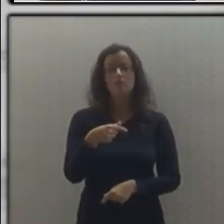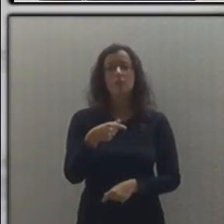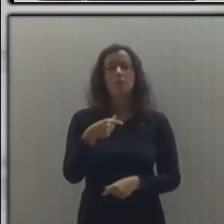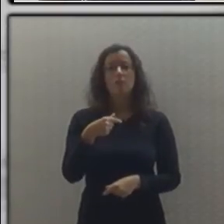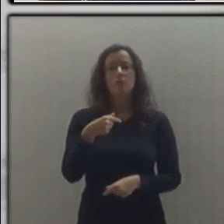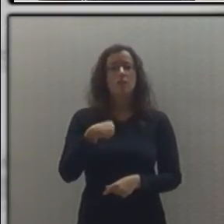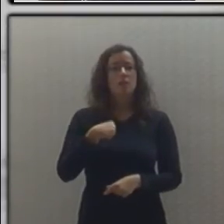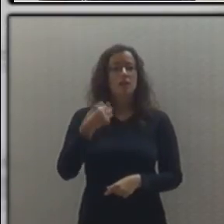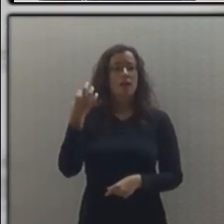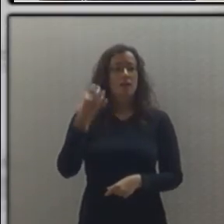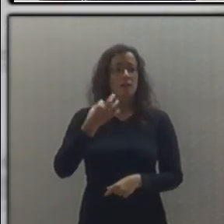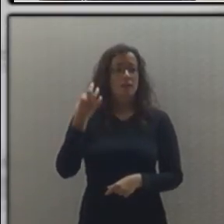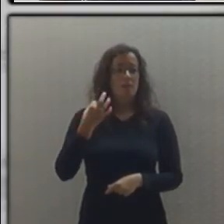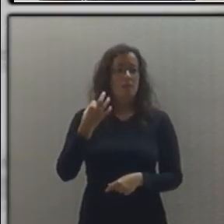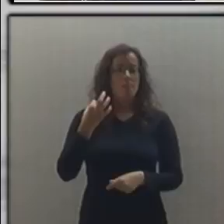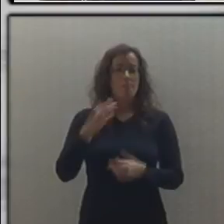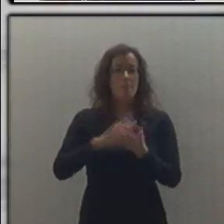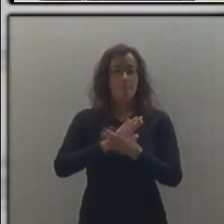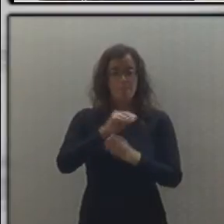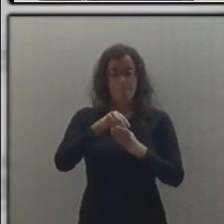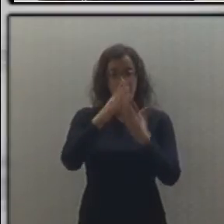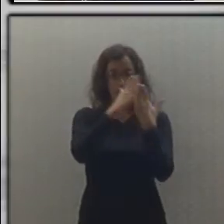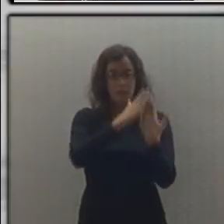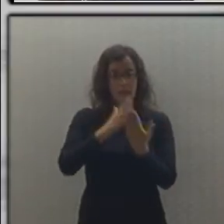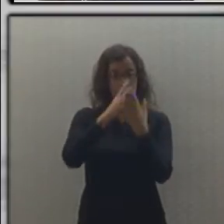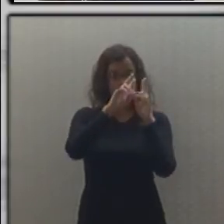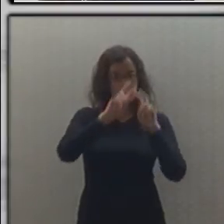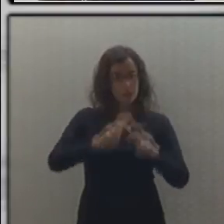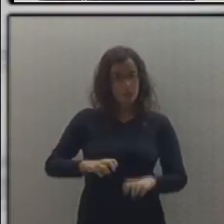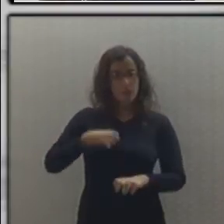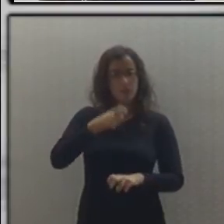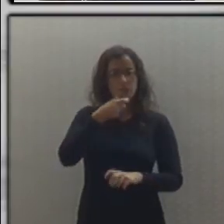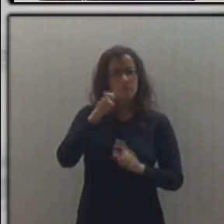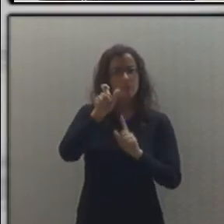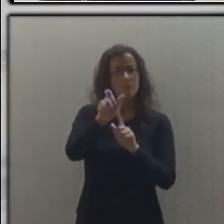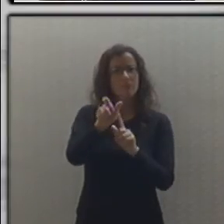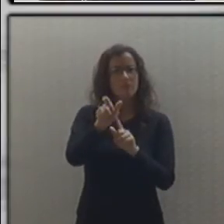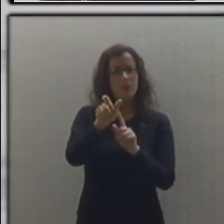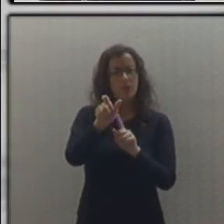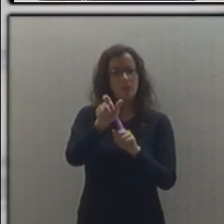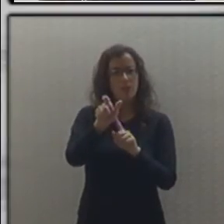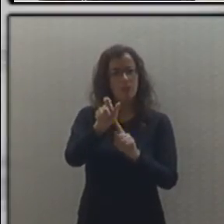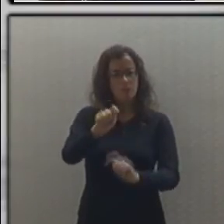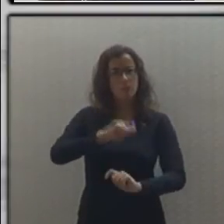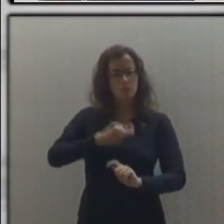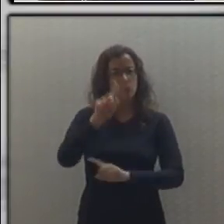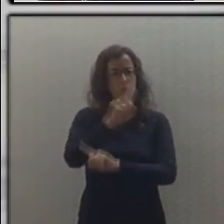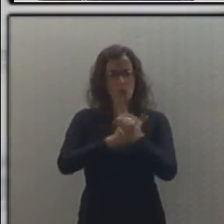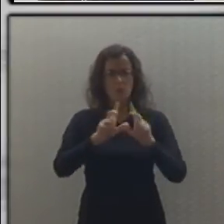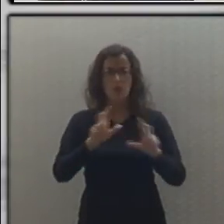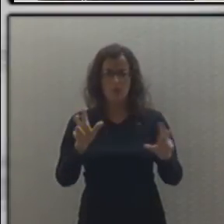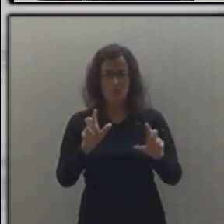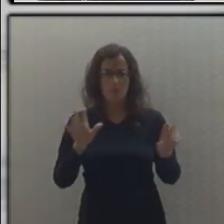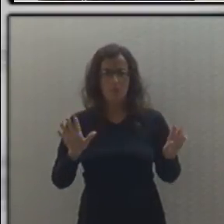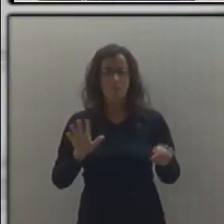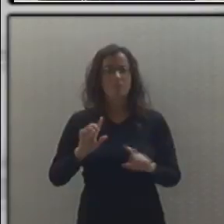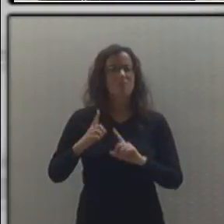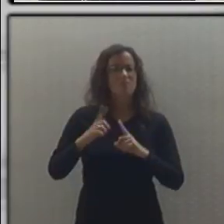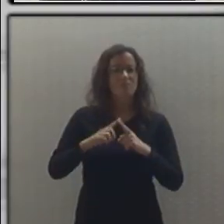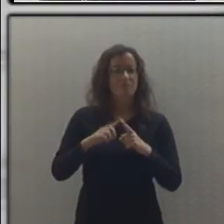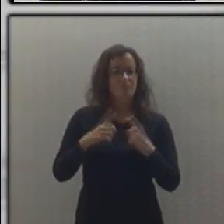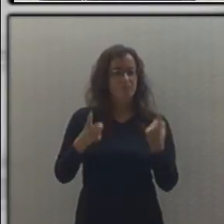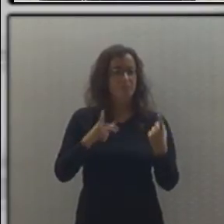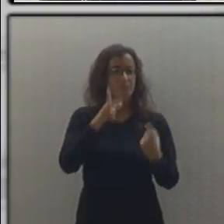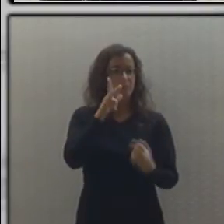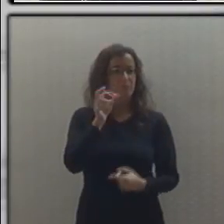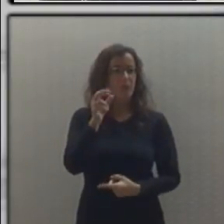tengo que decir que dentro de mi investigación encontrarme con este término me ha supuesto un problema grave. En primer lugar, porque housing desde